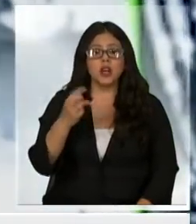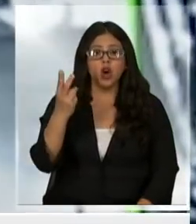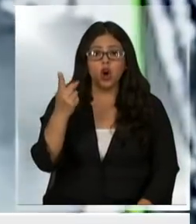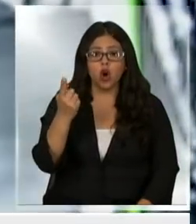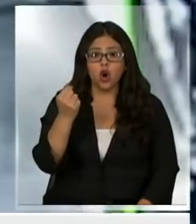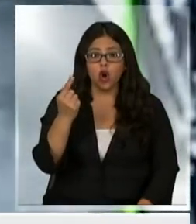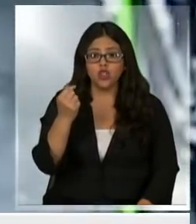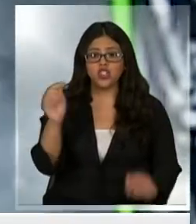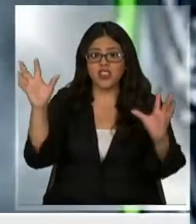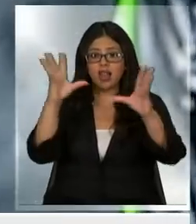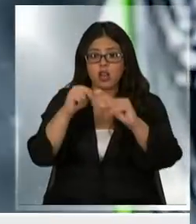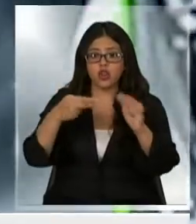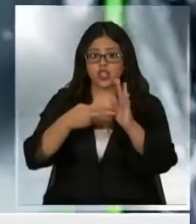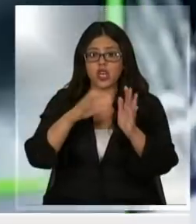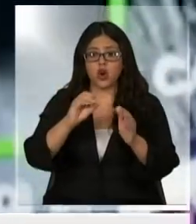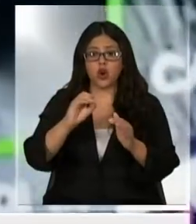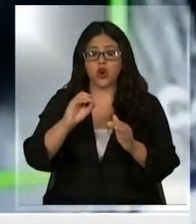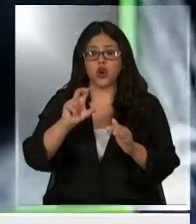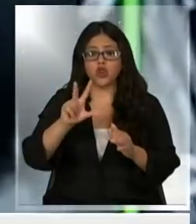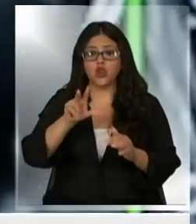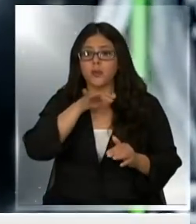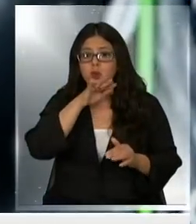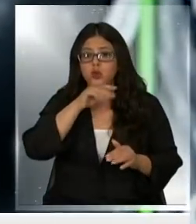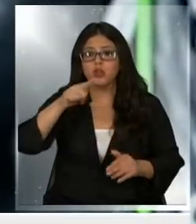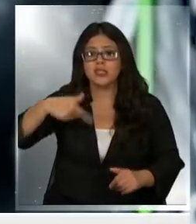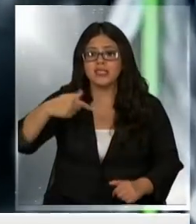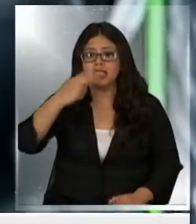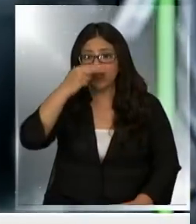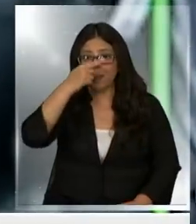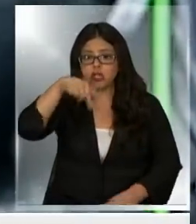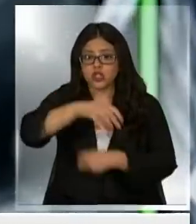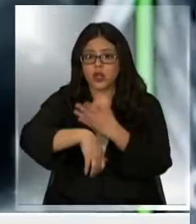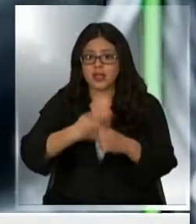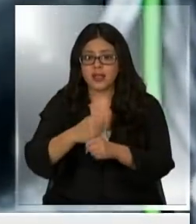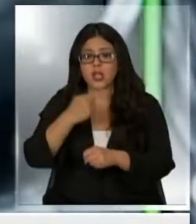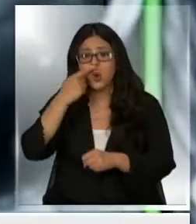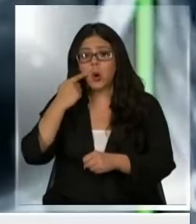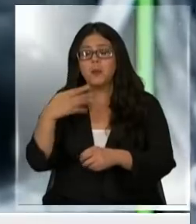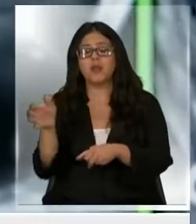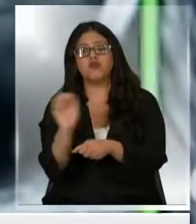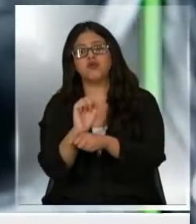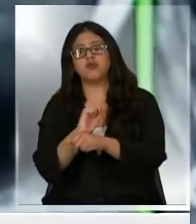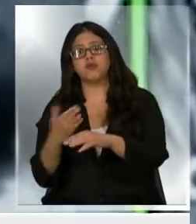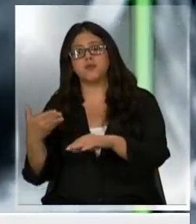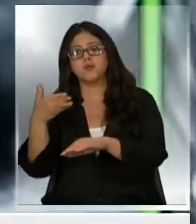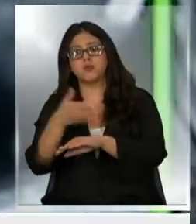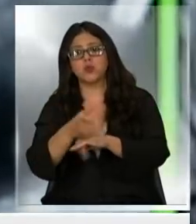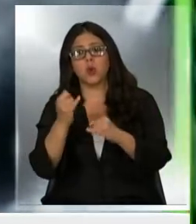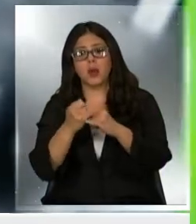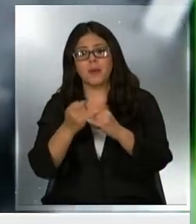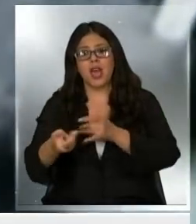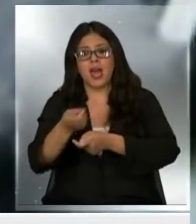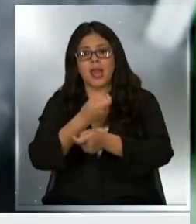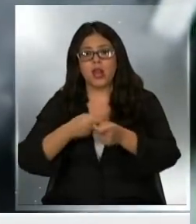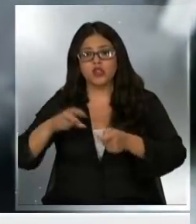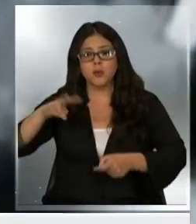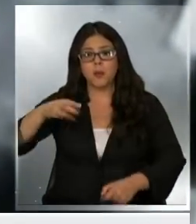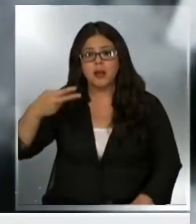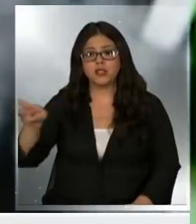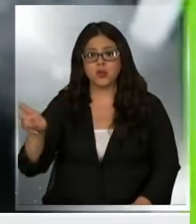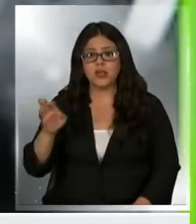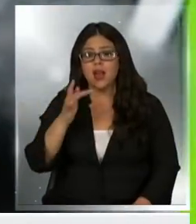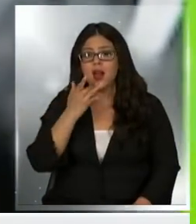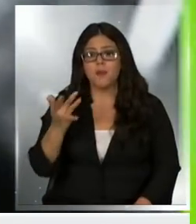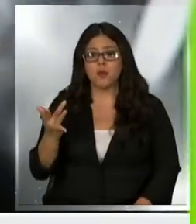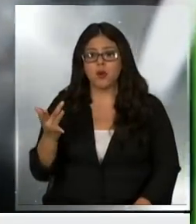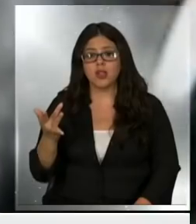horas con 8 minutos del 17 de marzo de este año. Antonio llega en su vehículo con un amigo al negocio de su madre porque se